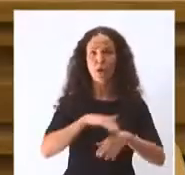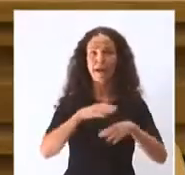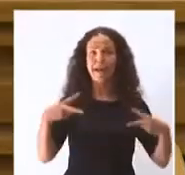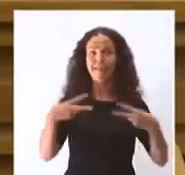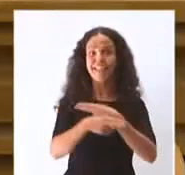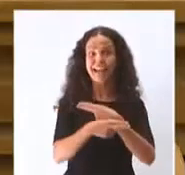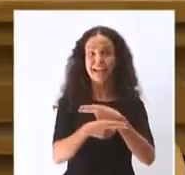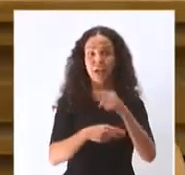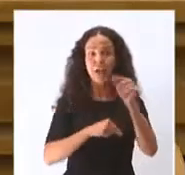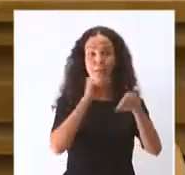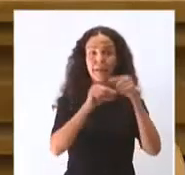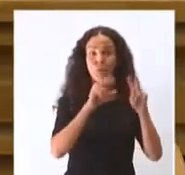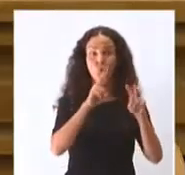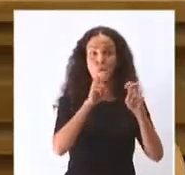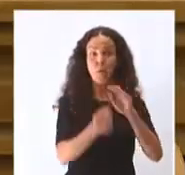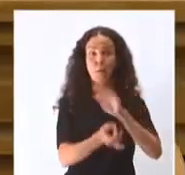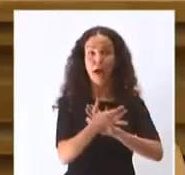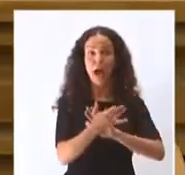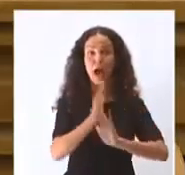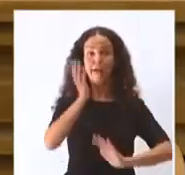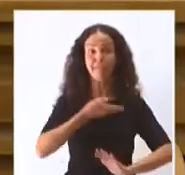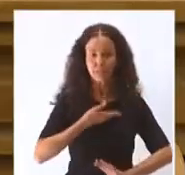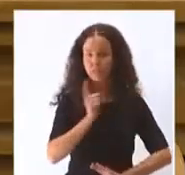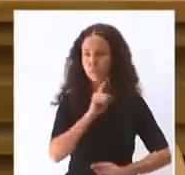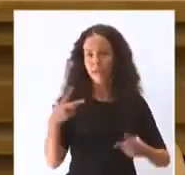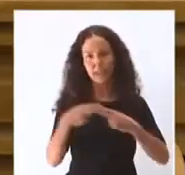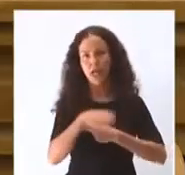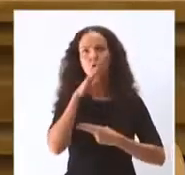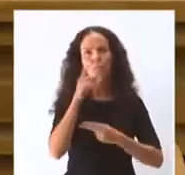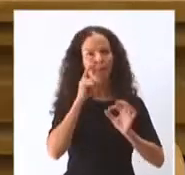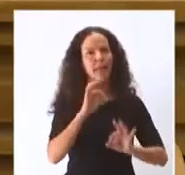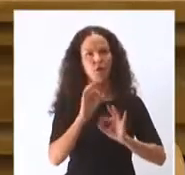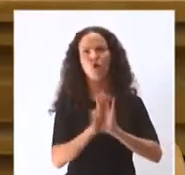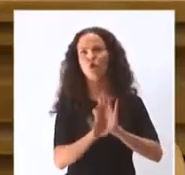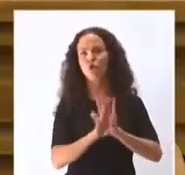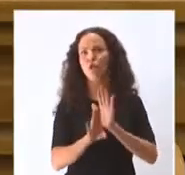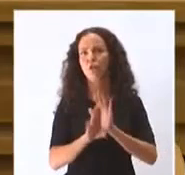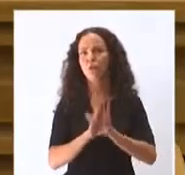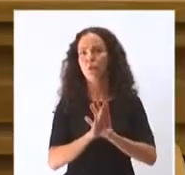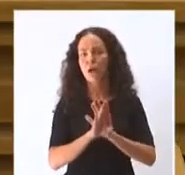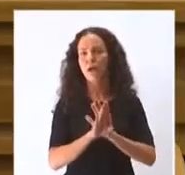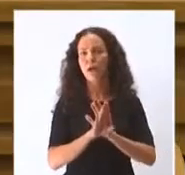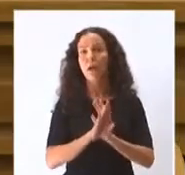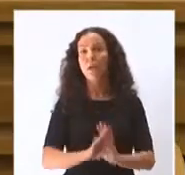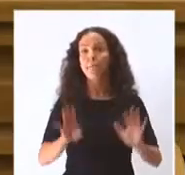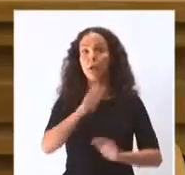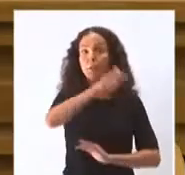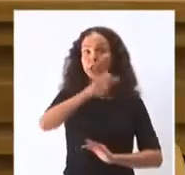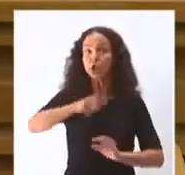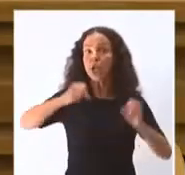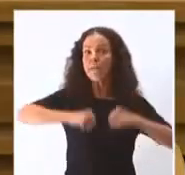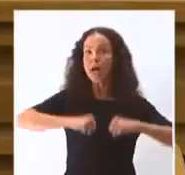variantes que nos puedan afectar el día de mañana los vacunados ya estamos todavía en zona de riesgo hay que invitar permanentemente a la prudencia pero con las personas mayores